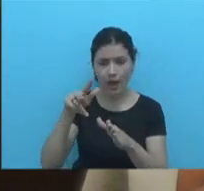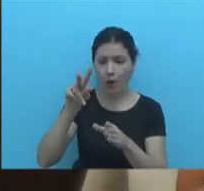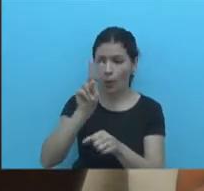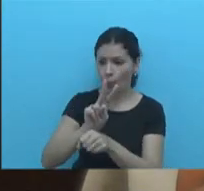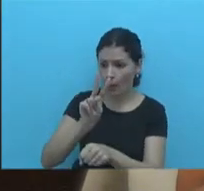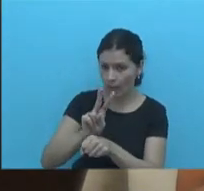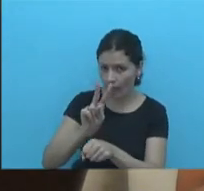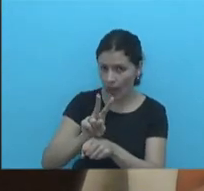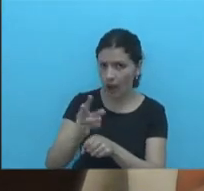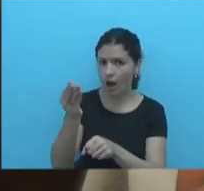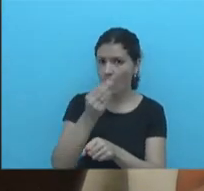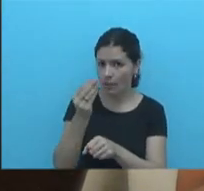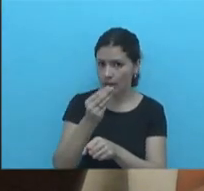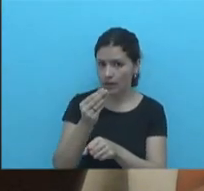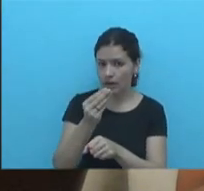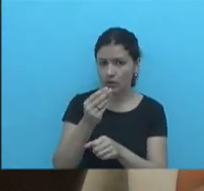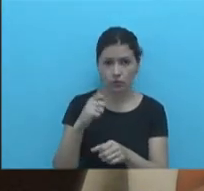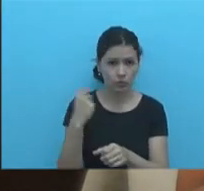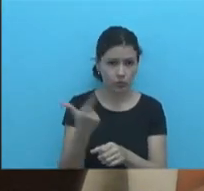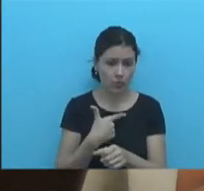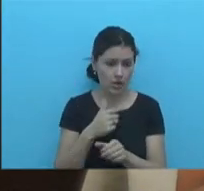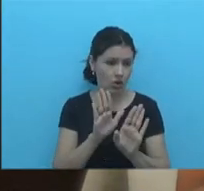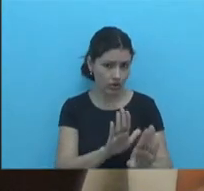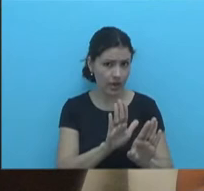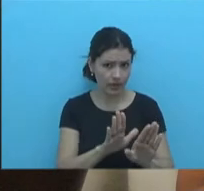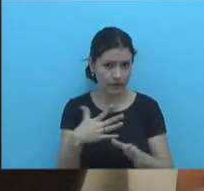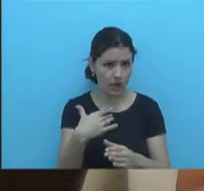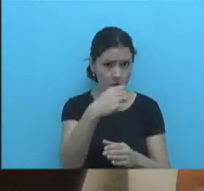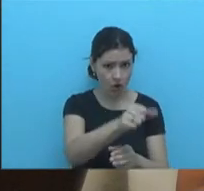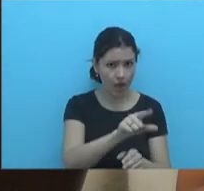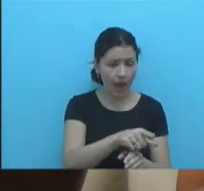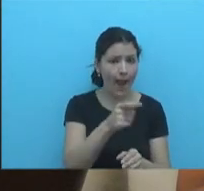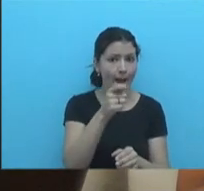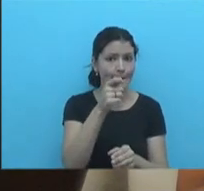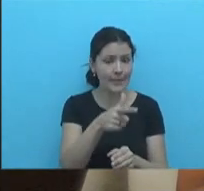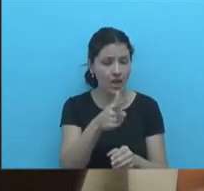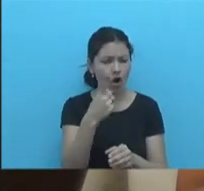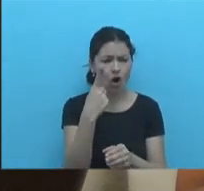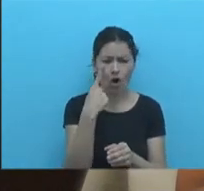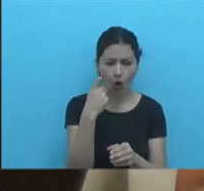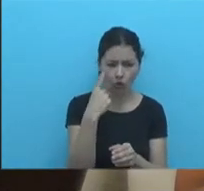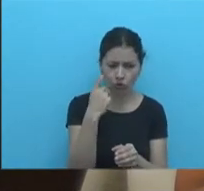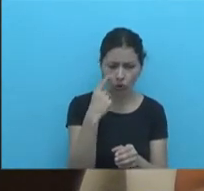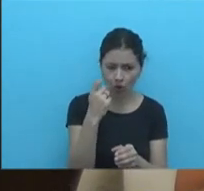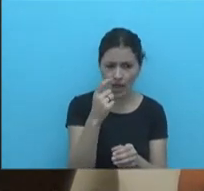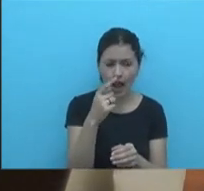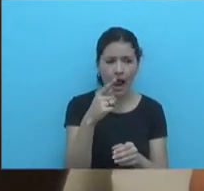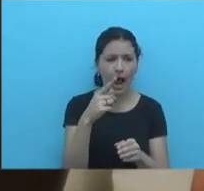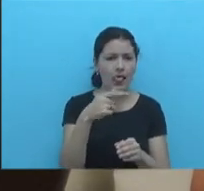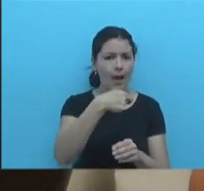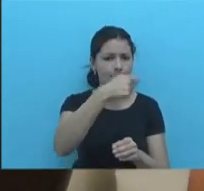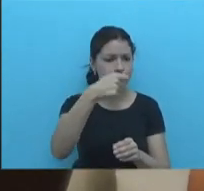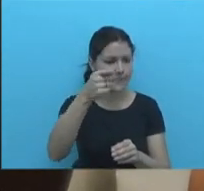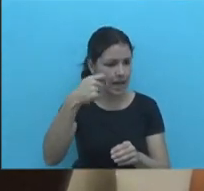que lo tenga bien el dueño, se lo puede devolver, pero con control mensual